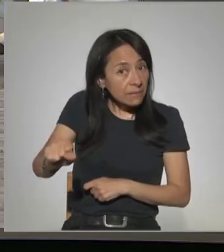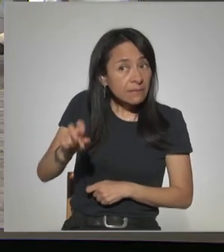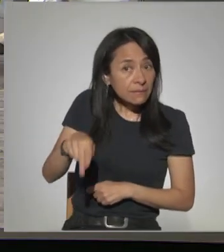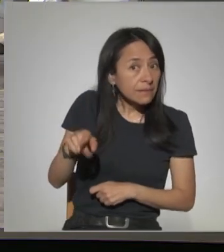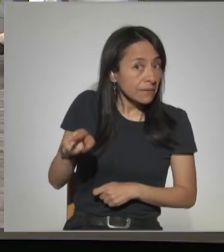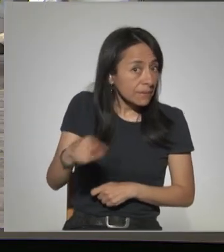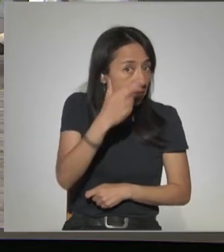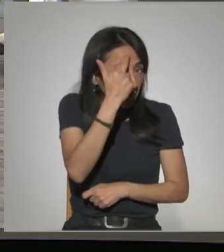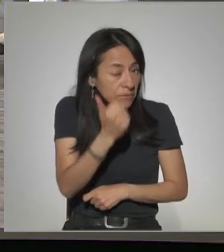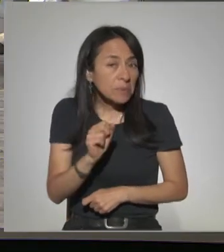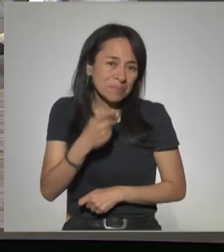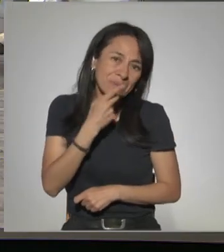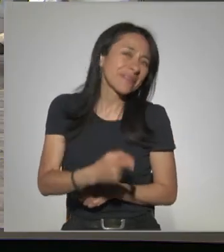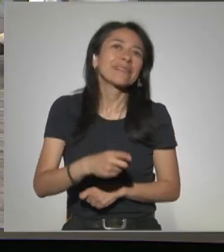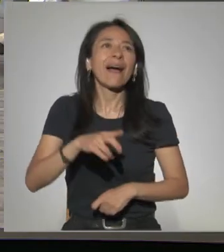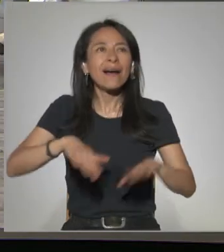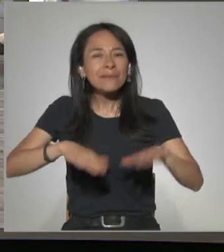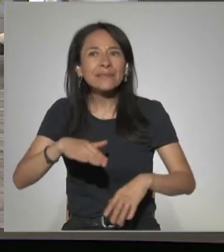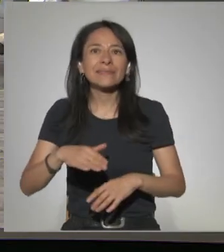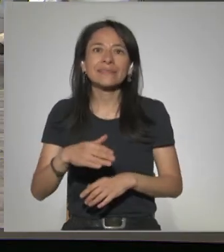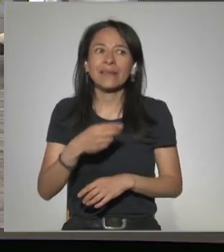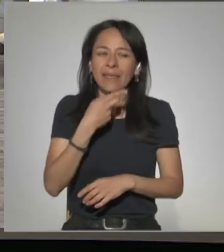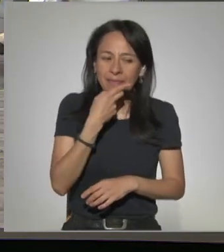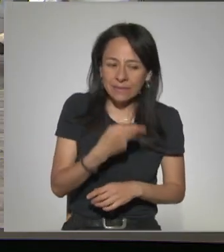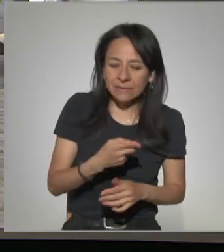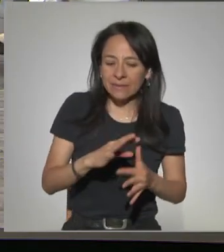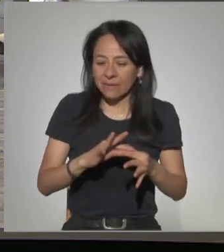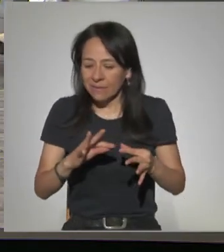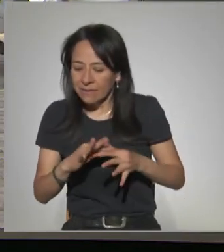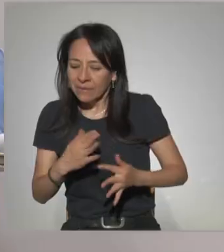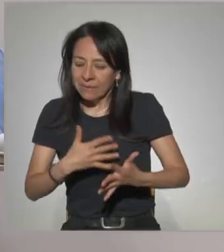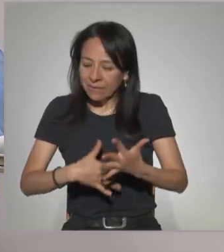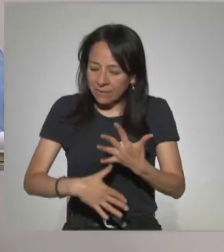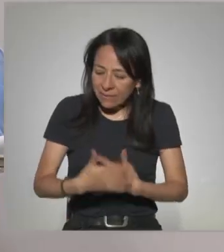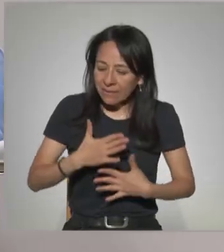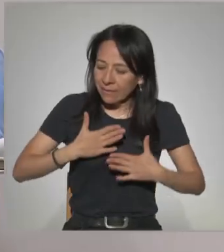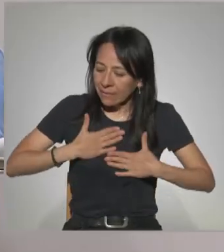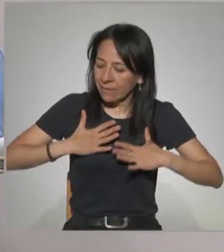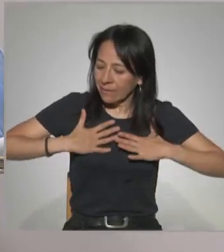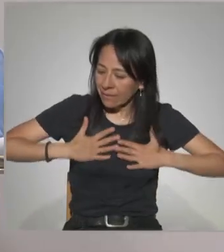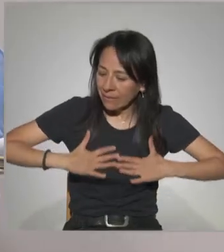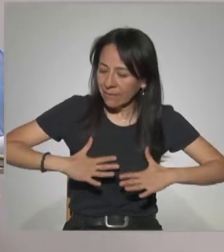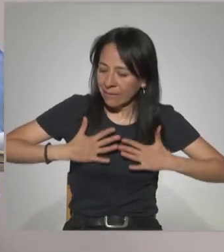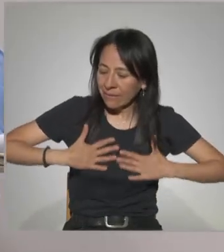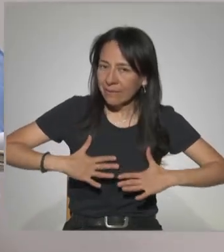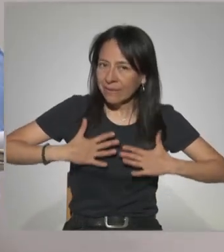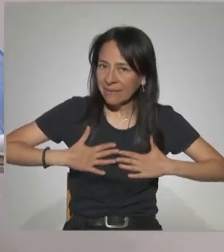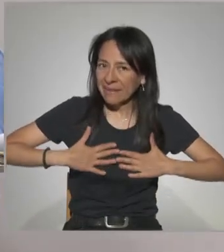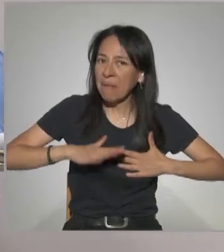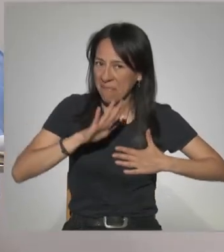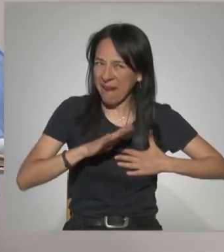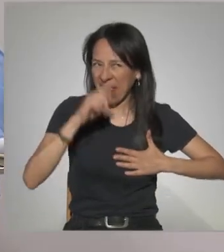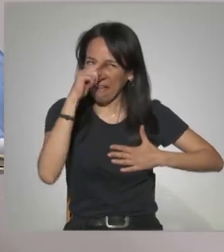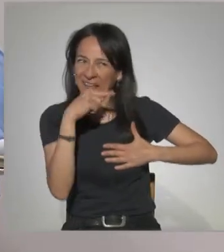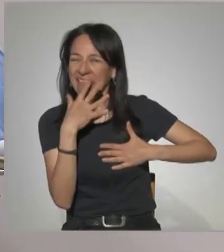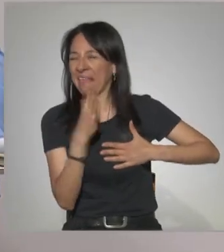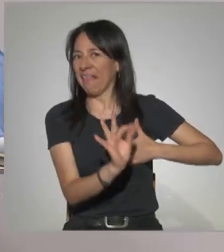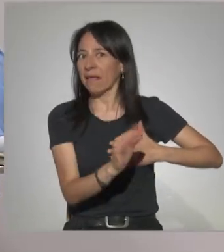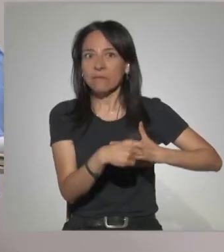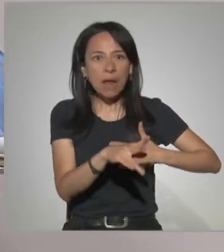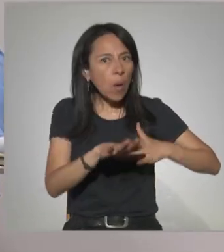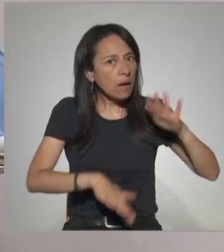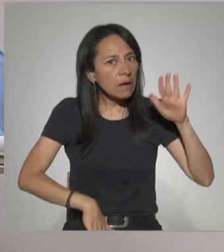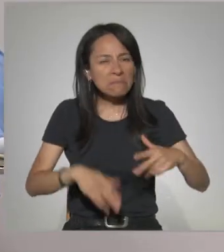que decirlo, no es a veces tan fácil, ¿no? Y la pregunta sería, ¿por qué hay personas que son como más sensibles o parece que son